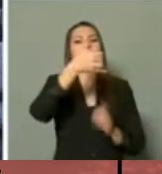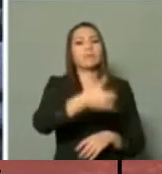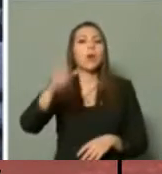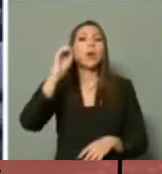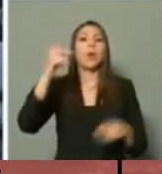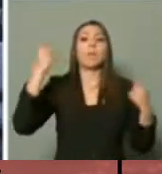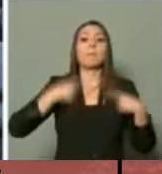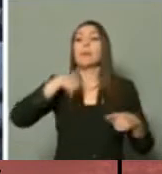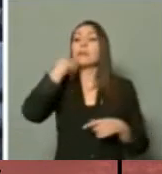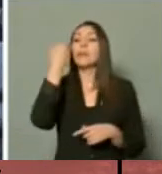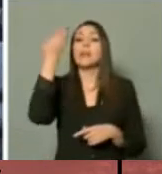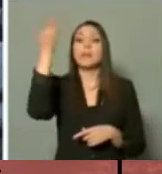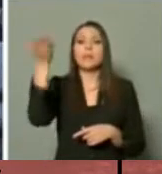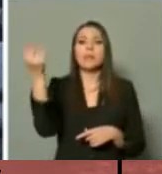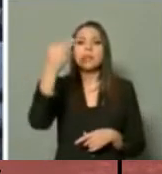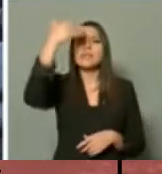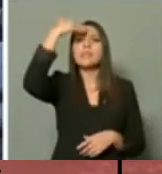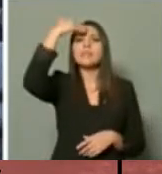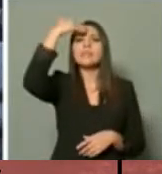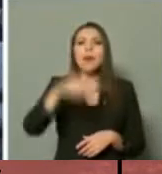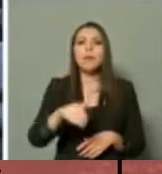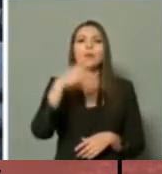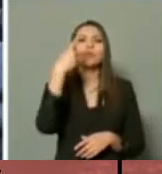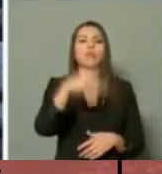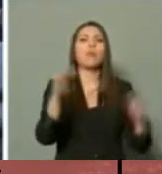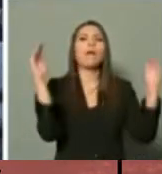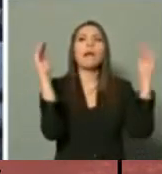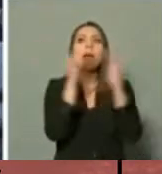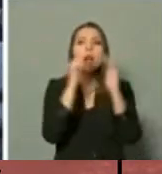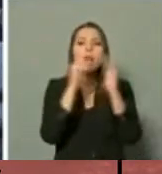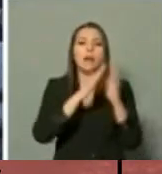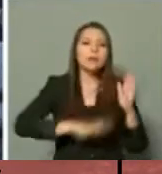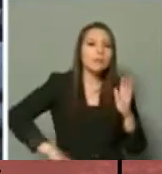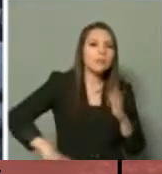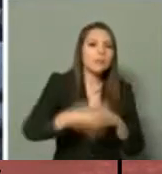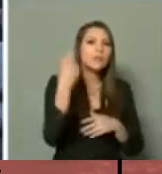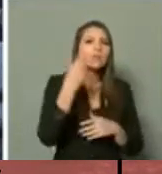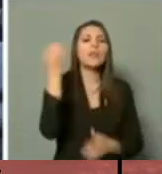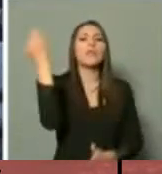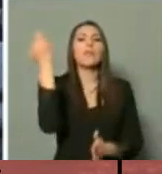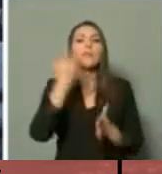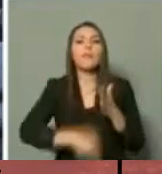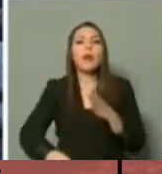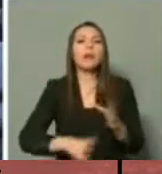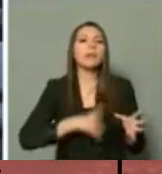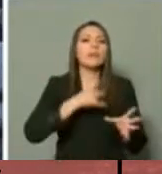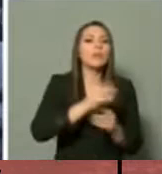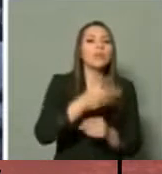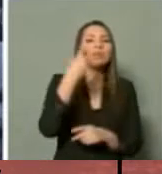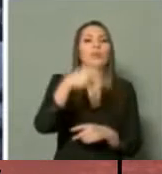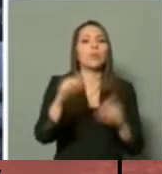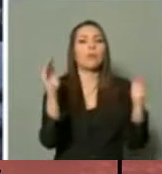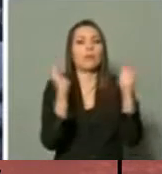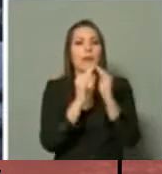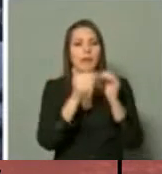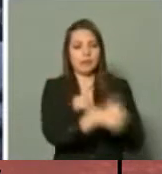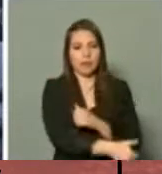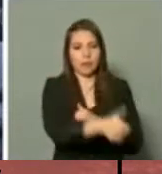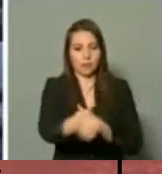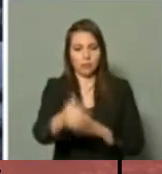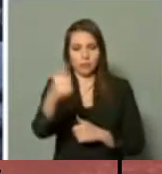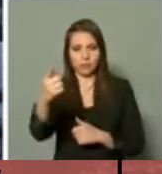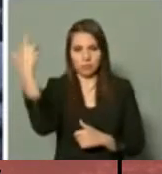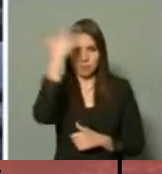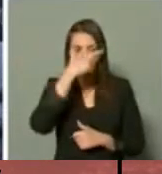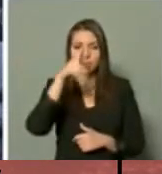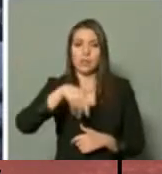lo solicite conozca el estado estructural, medidas preventivas y correctivas que requiere cada inmueble. En este sentido, presentaré